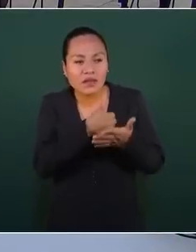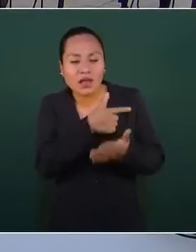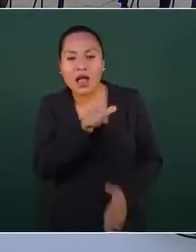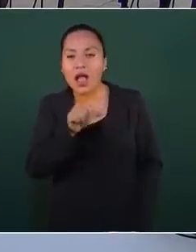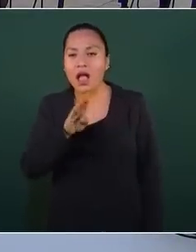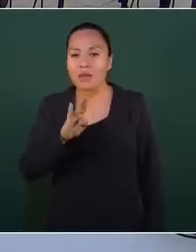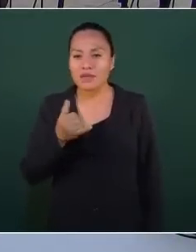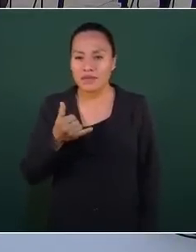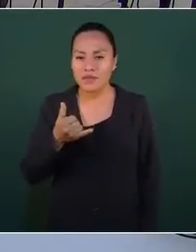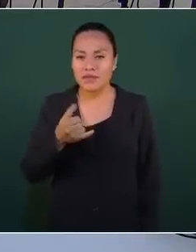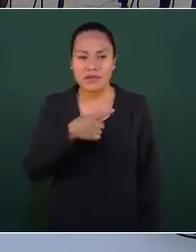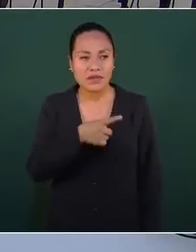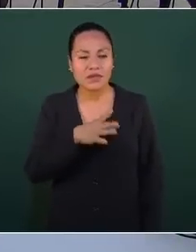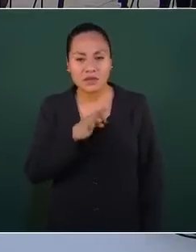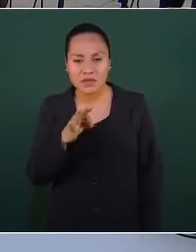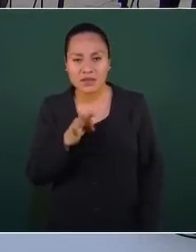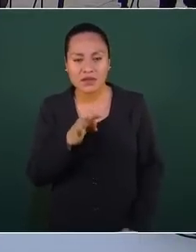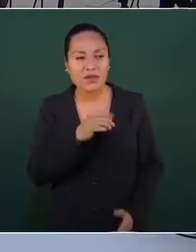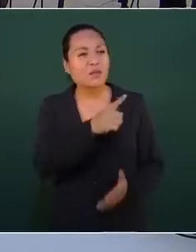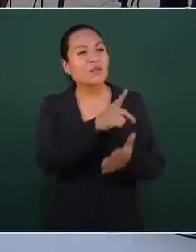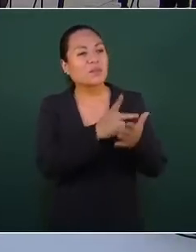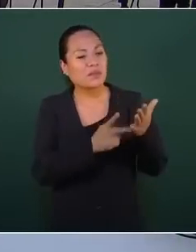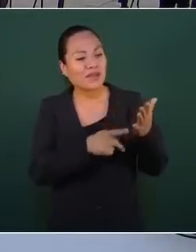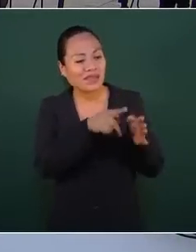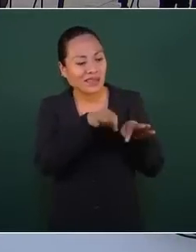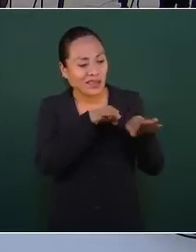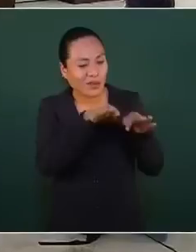el plan de Oaxaca.